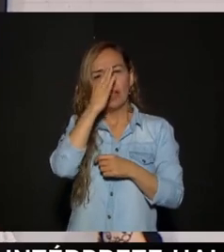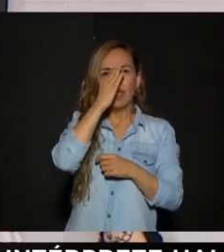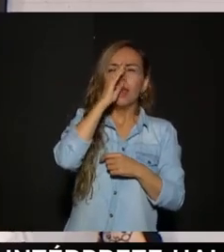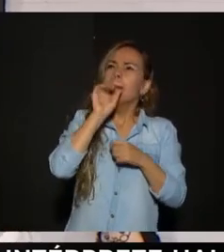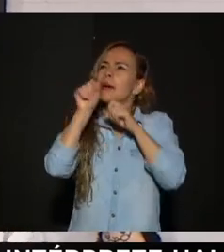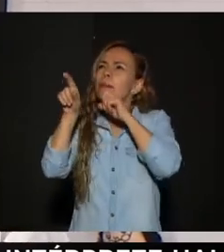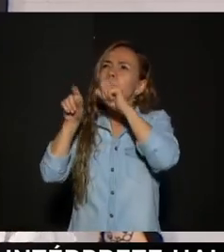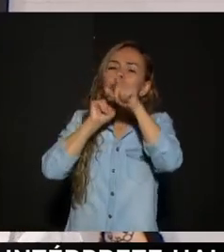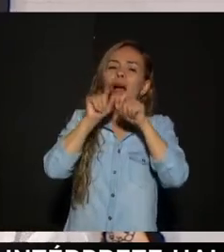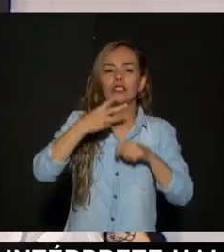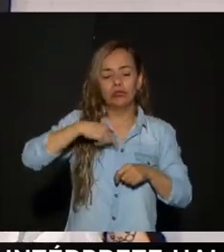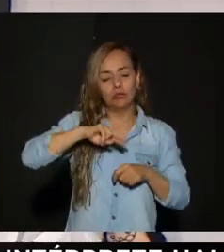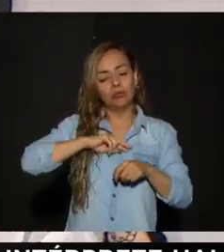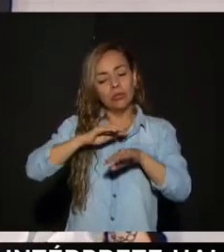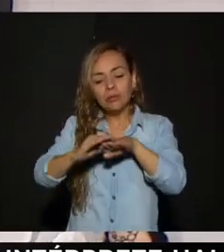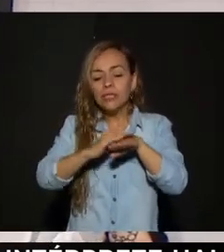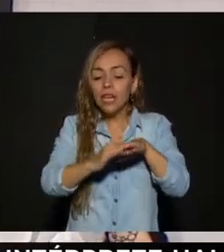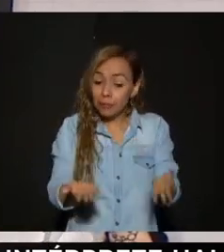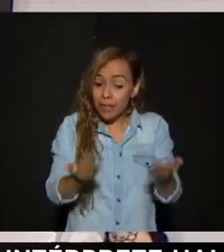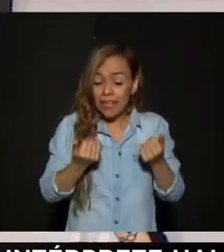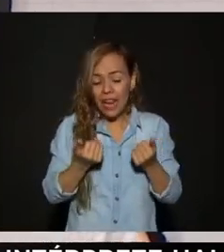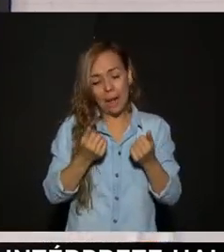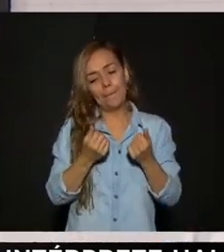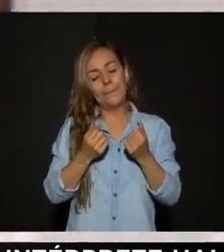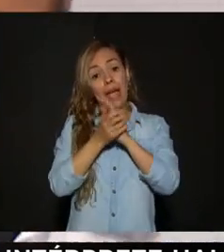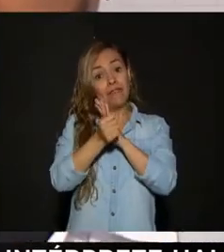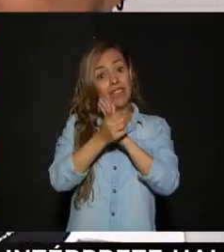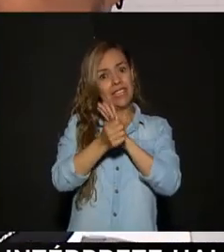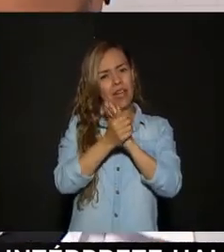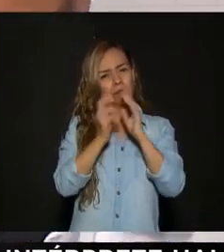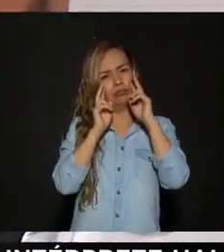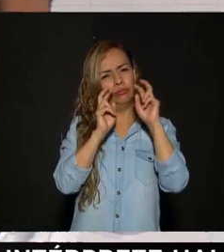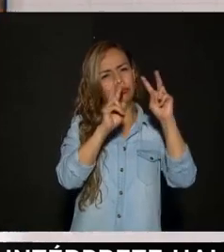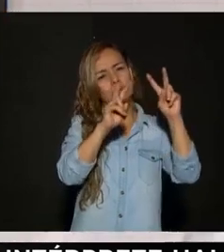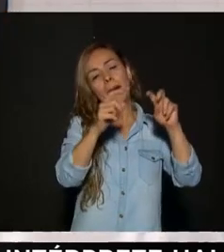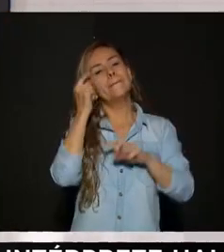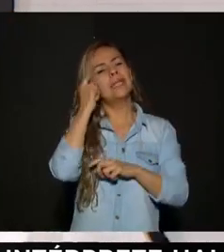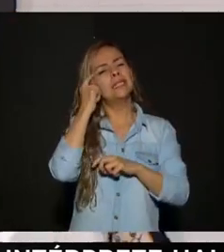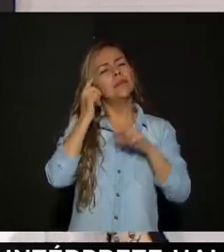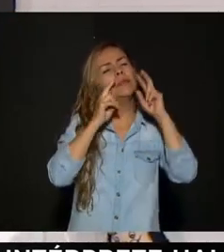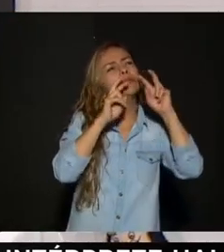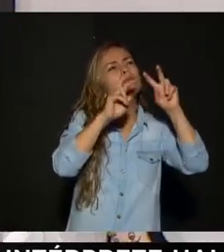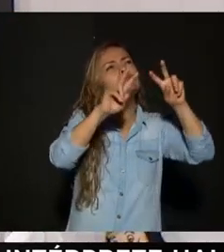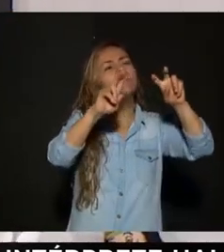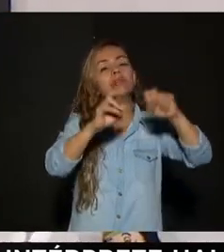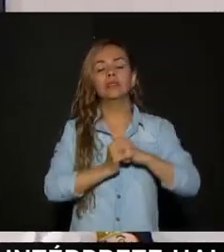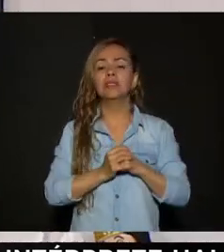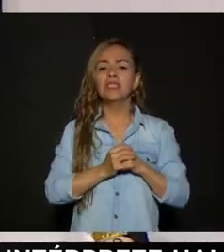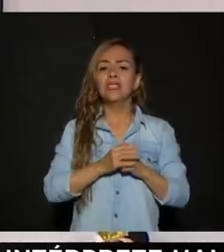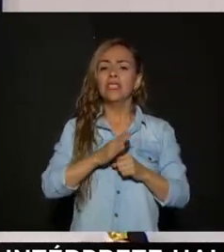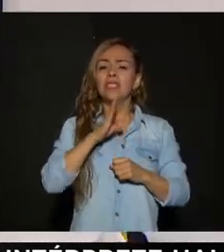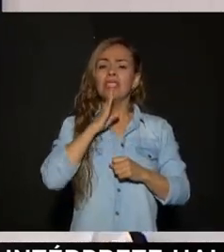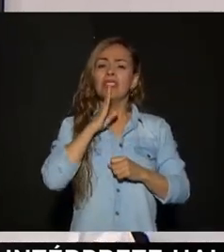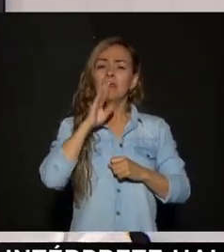y invitarlos a potencializar su pensamiento científico. Todos piensan que los experimentos solo lo hacen las personas grandes, las personas